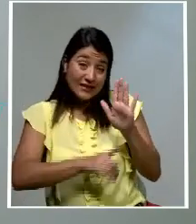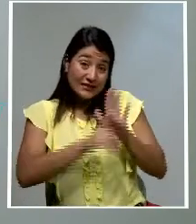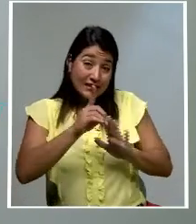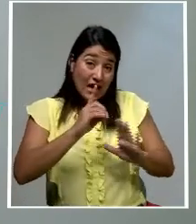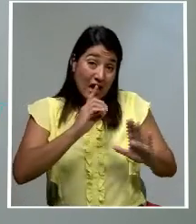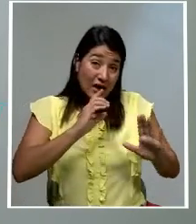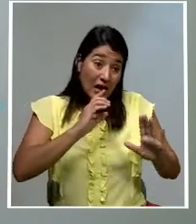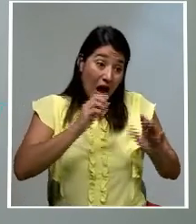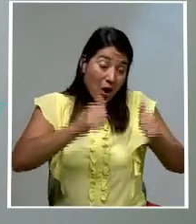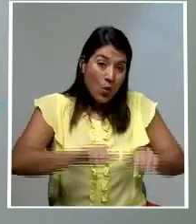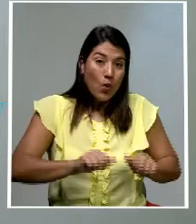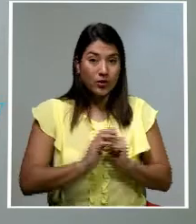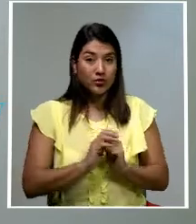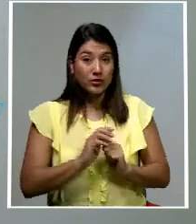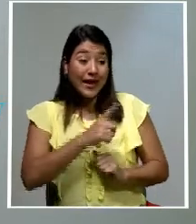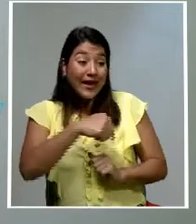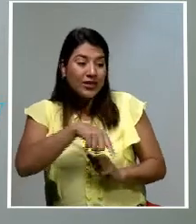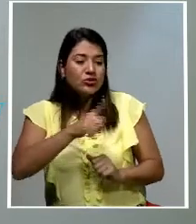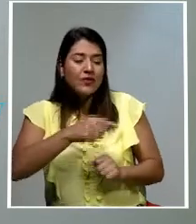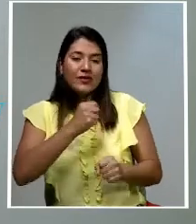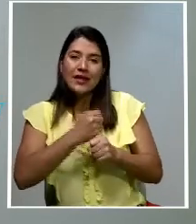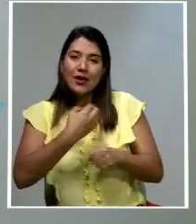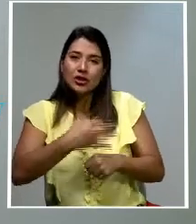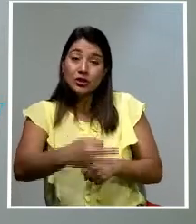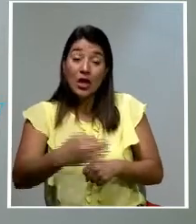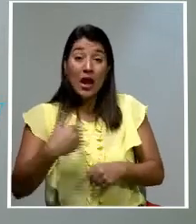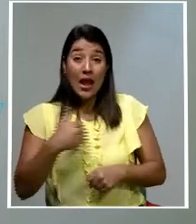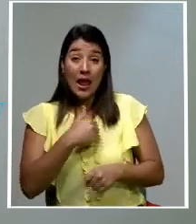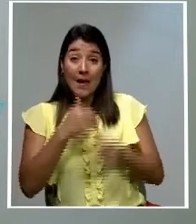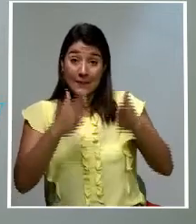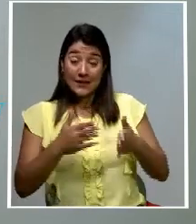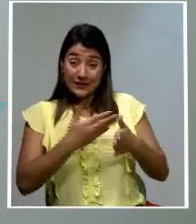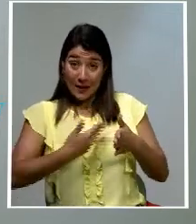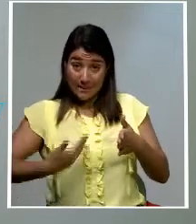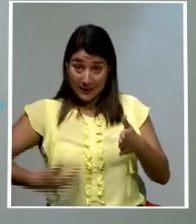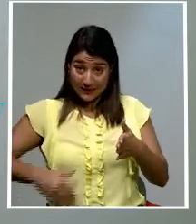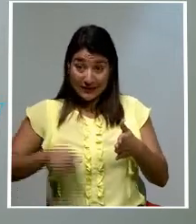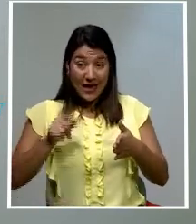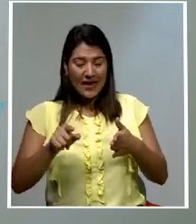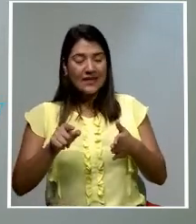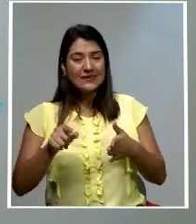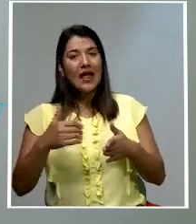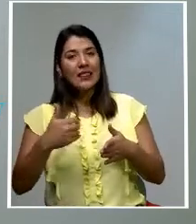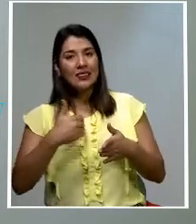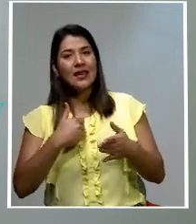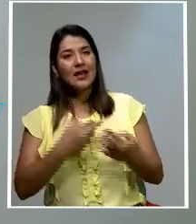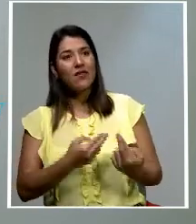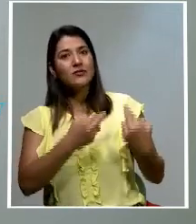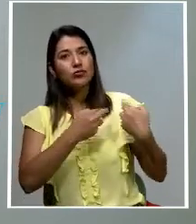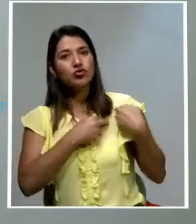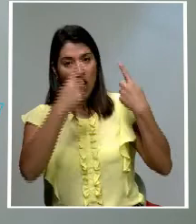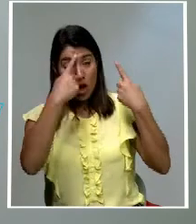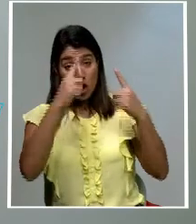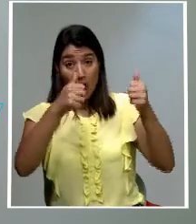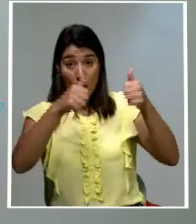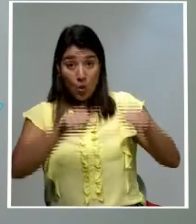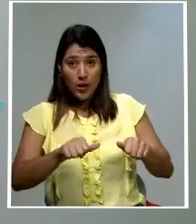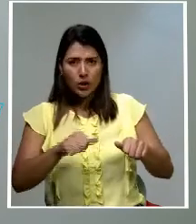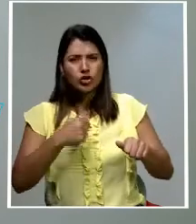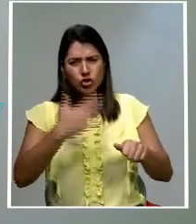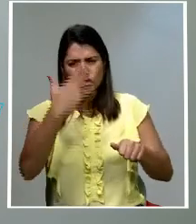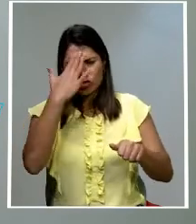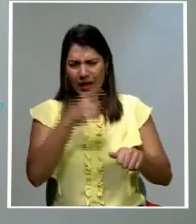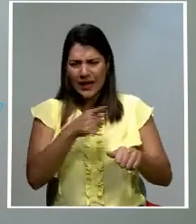los días. La señora ministra de la Presidencia, que es quien está a la cabeza de conseguir estos acuerdos, sé que está trabajando